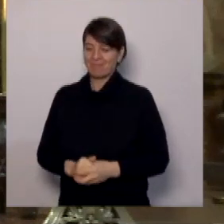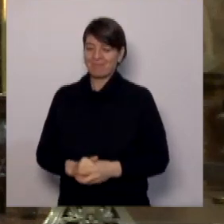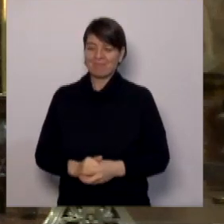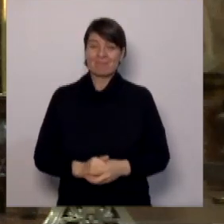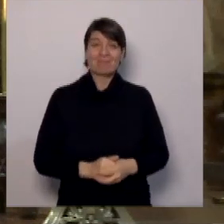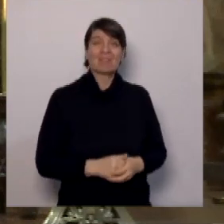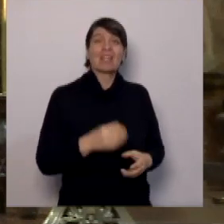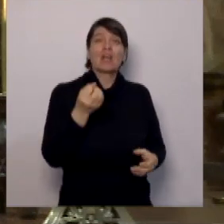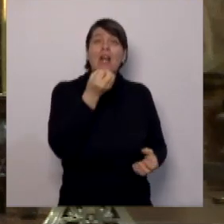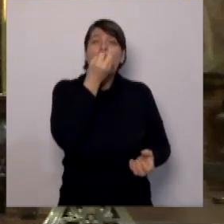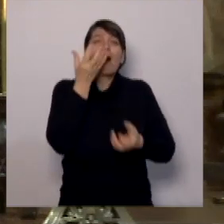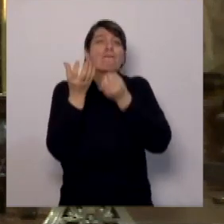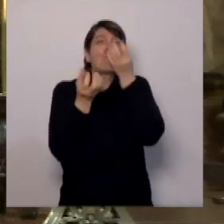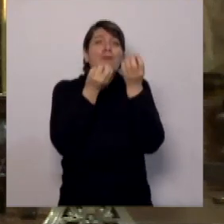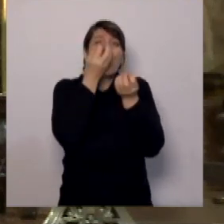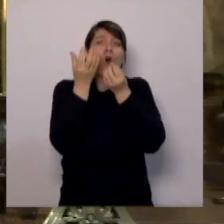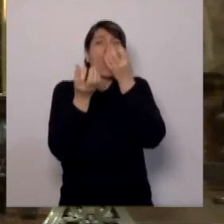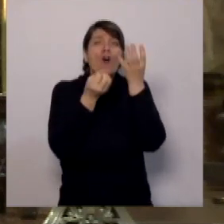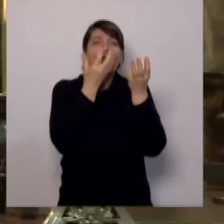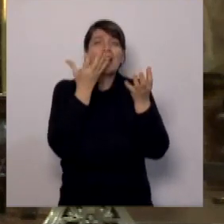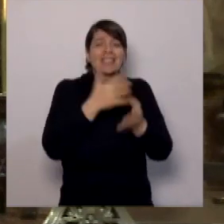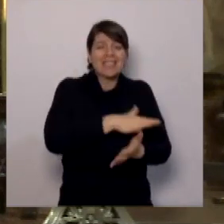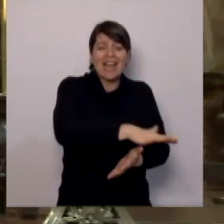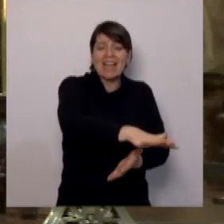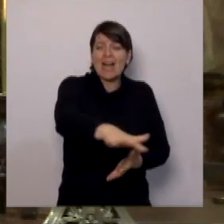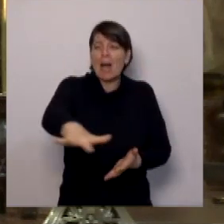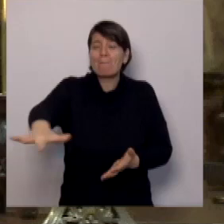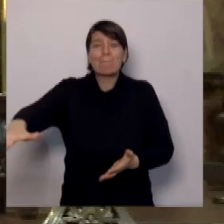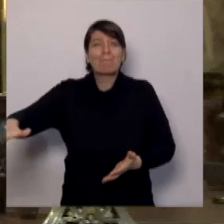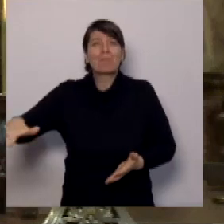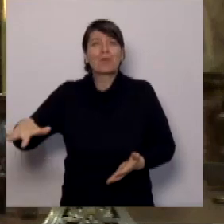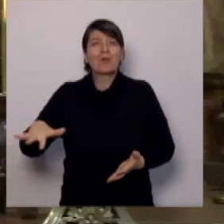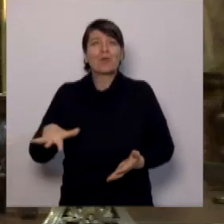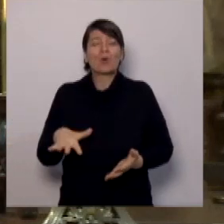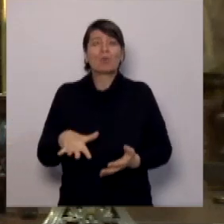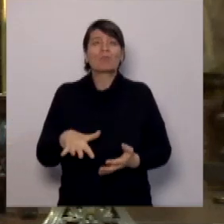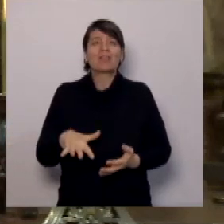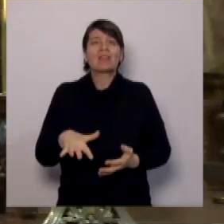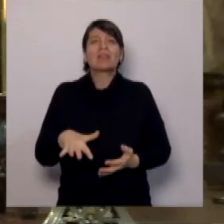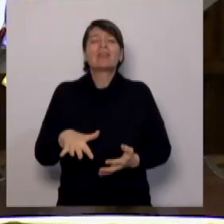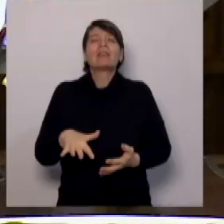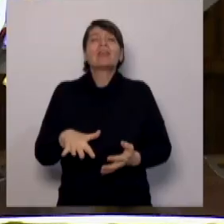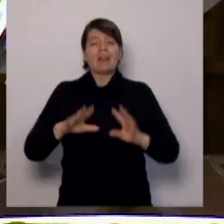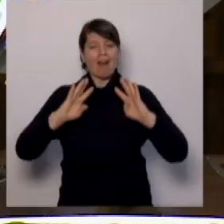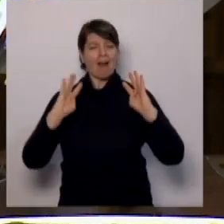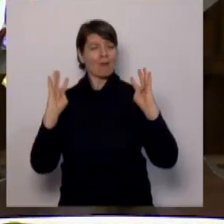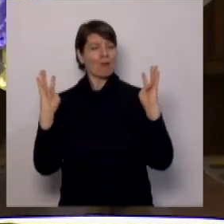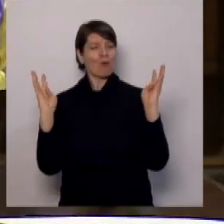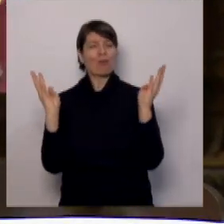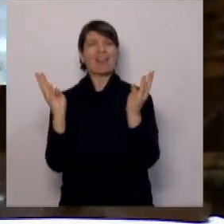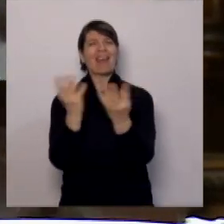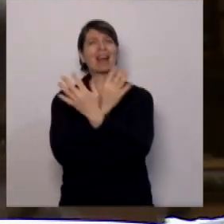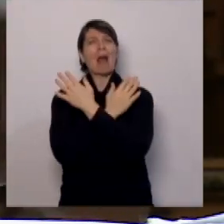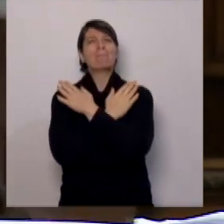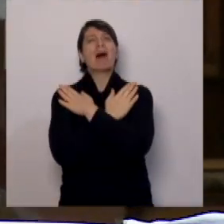Los rosales en flor y los lirios del campo la rodean